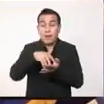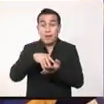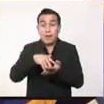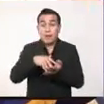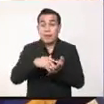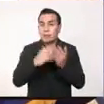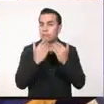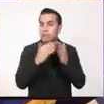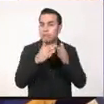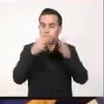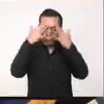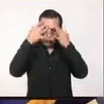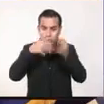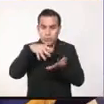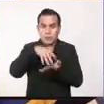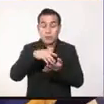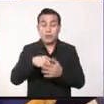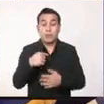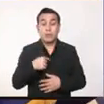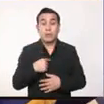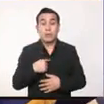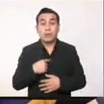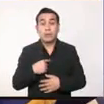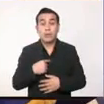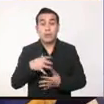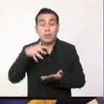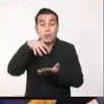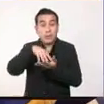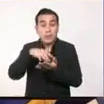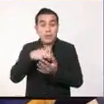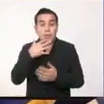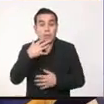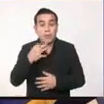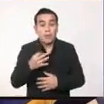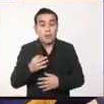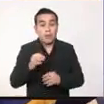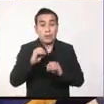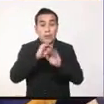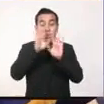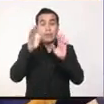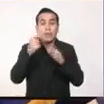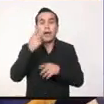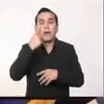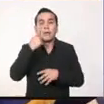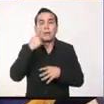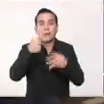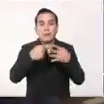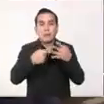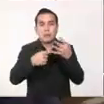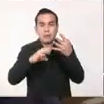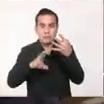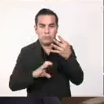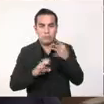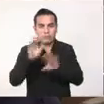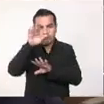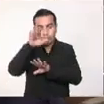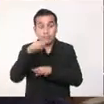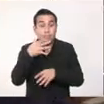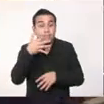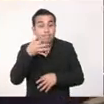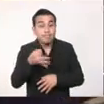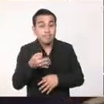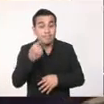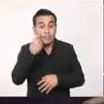otra cosa. Y ojo, no estoy hablando de que el pueblo puede decir cualquier cosa, estoy hablando que está escrito en la Constitución.